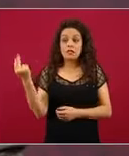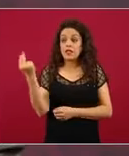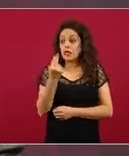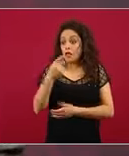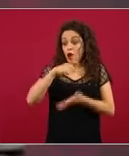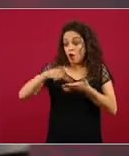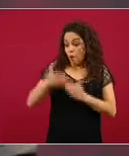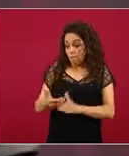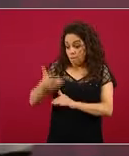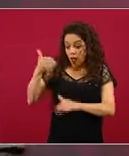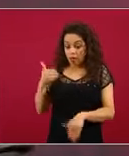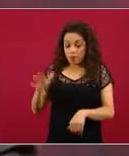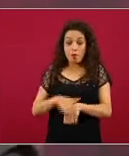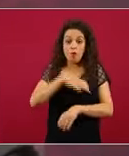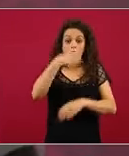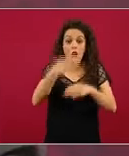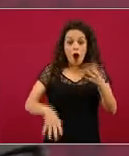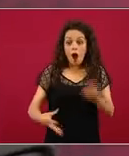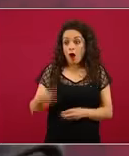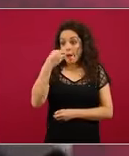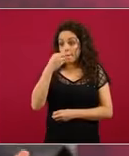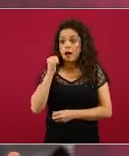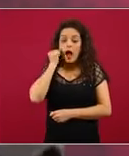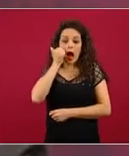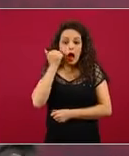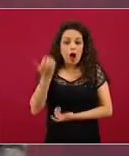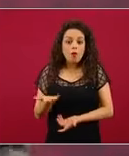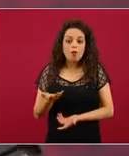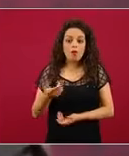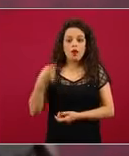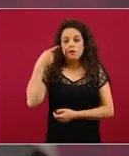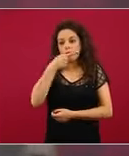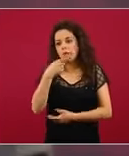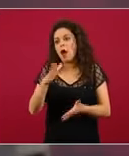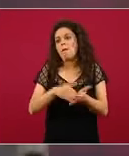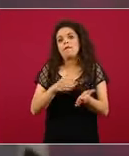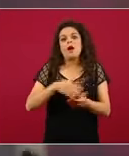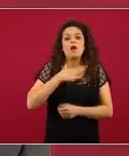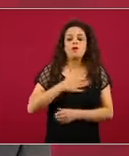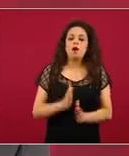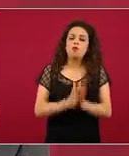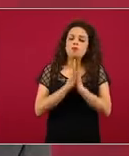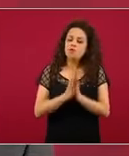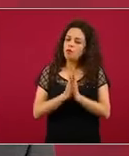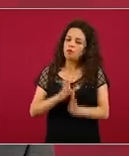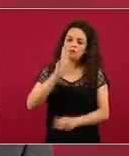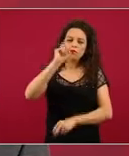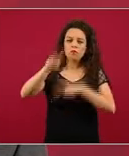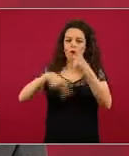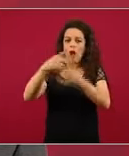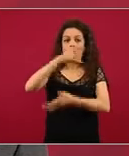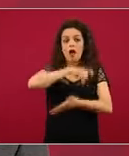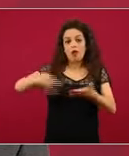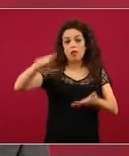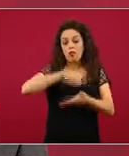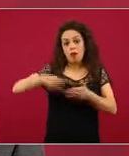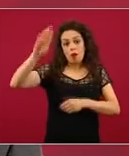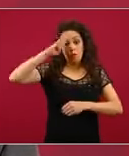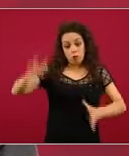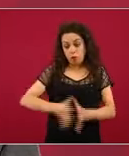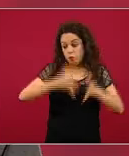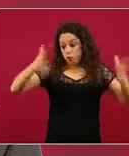otro insumo, de jabón, de pasta de dientes, de papel de baño. Por favor, no acudan a hacer compras masivas de papel de baño, no